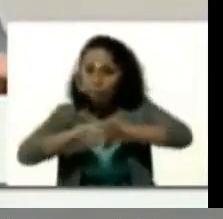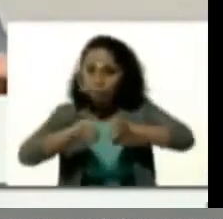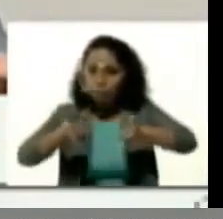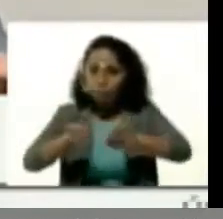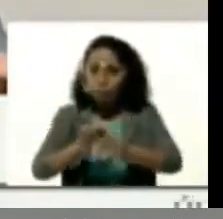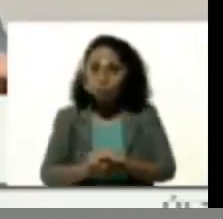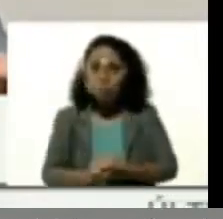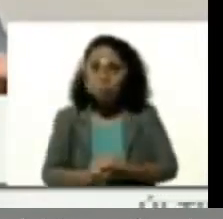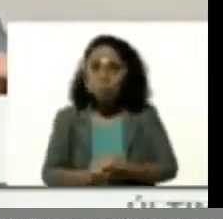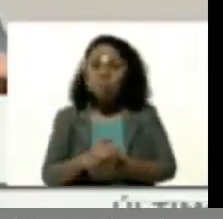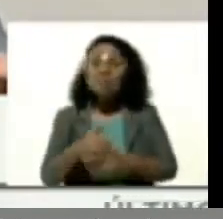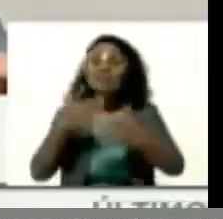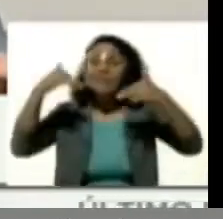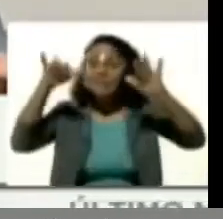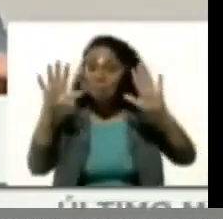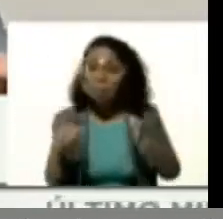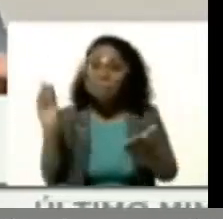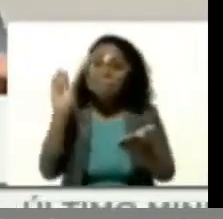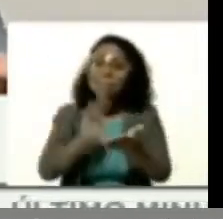pautas establecidas.